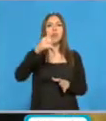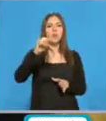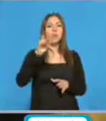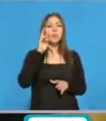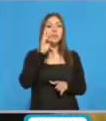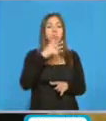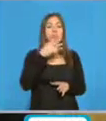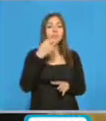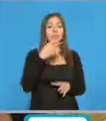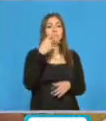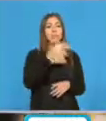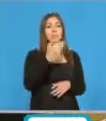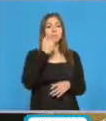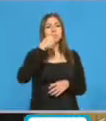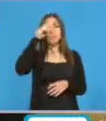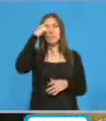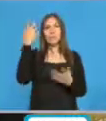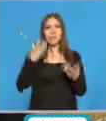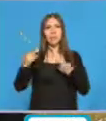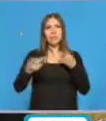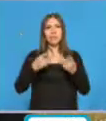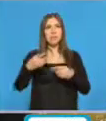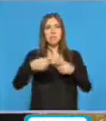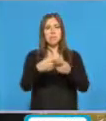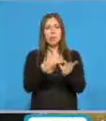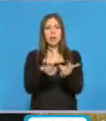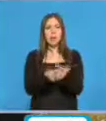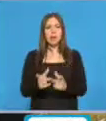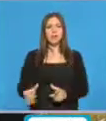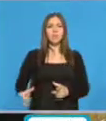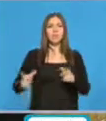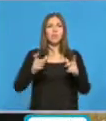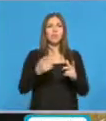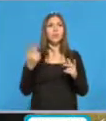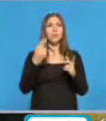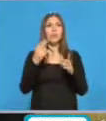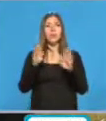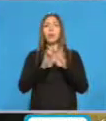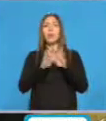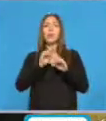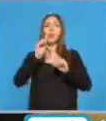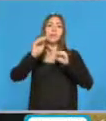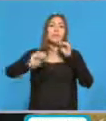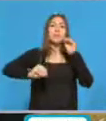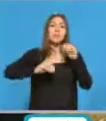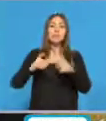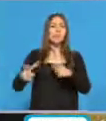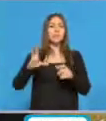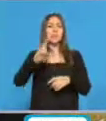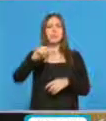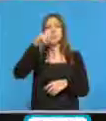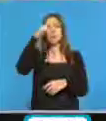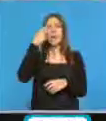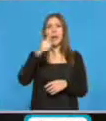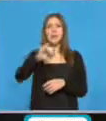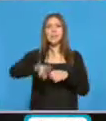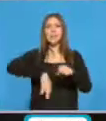Este es un plato muy rústico, se sirve así en plato, nada de que deconstruido y que montadito, nada, es muy